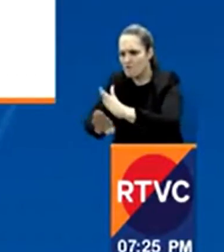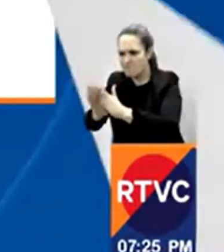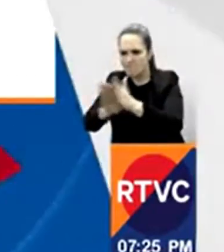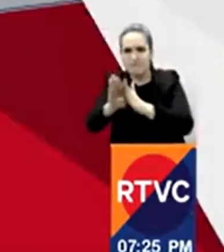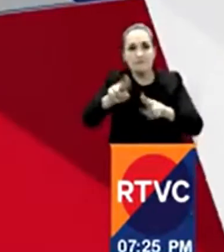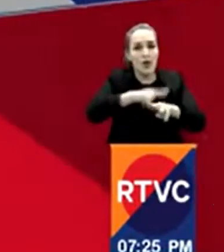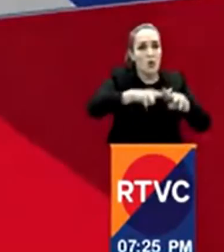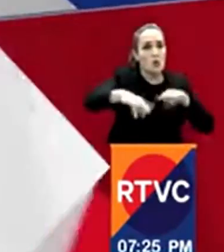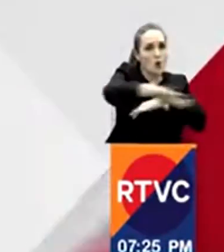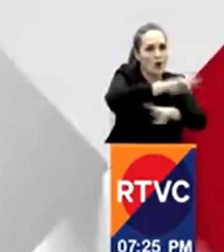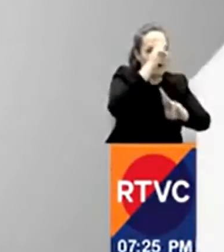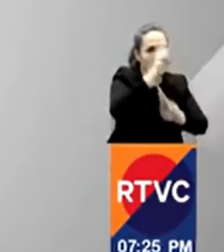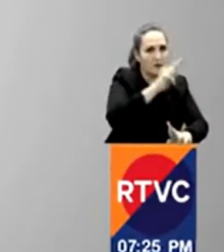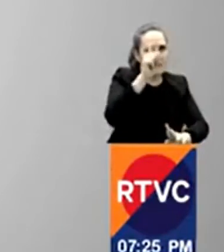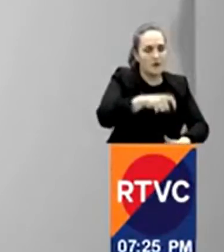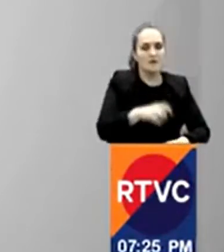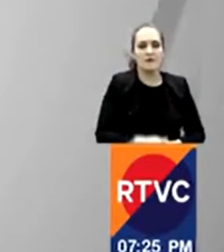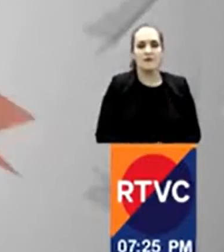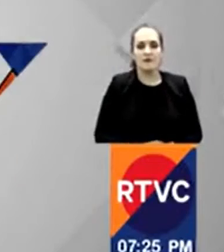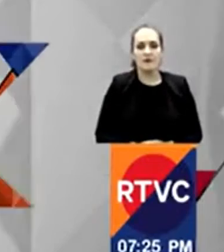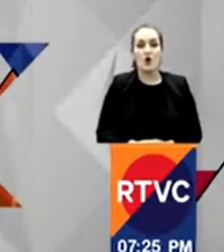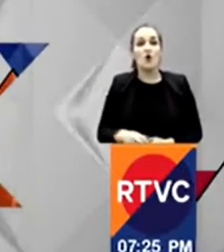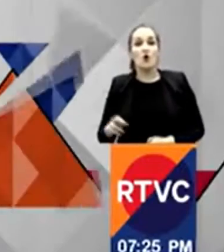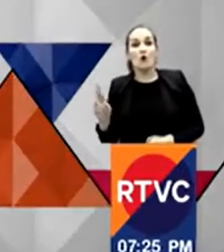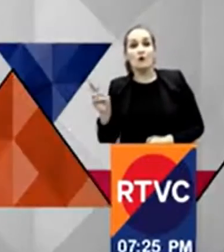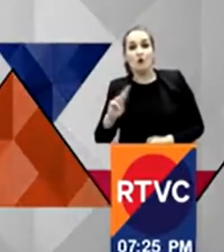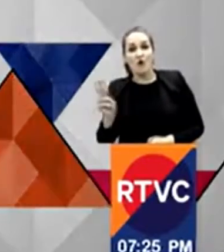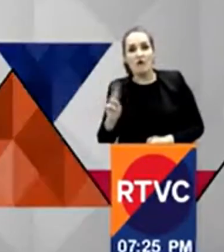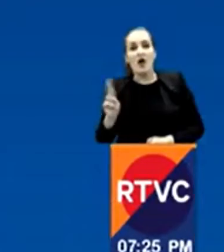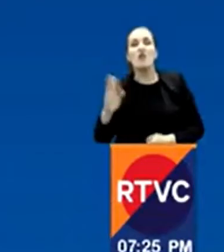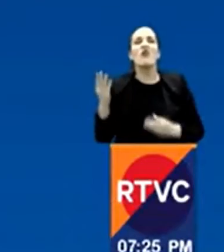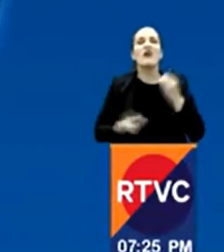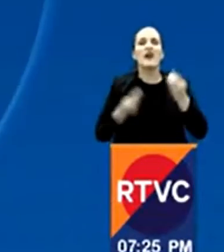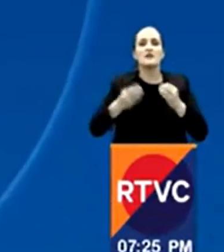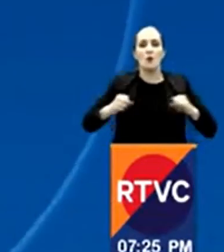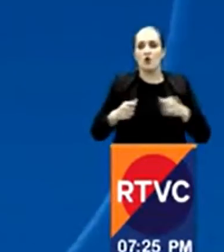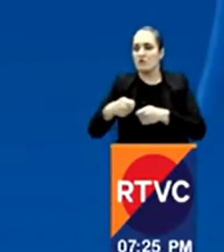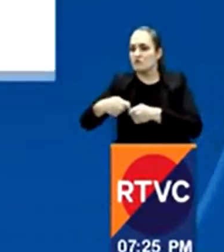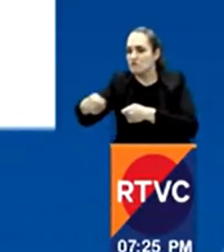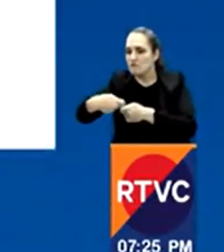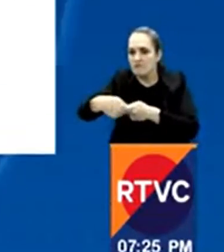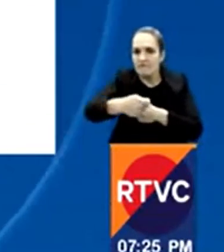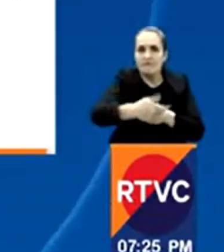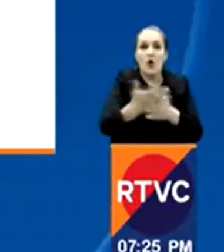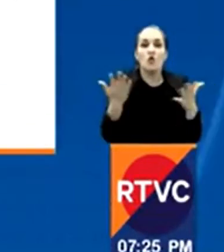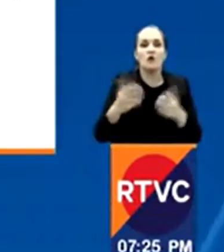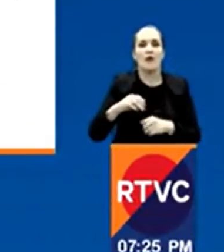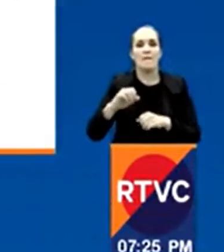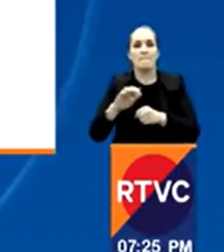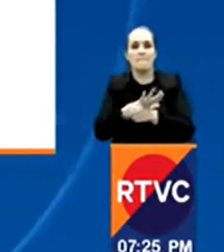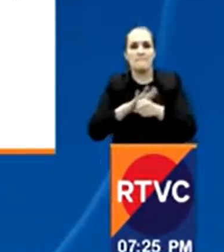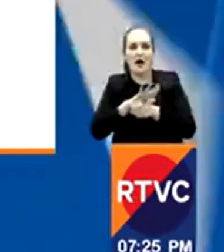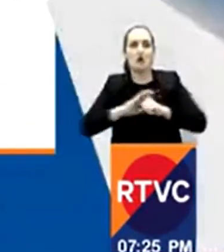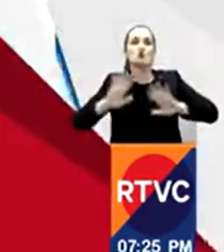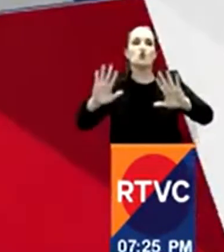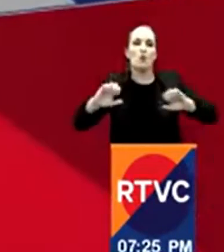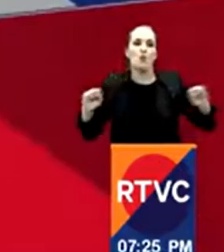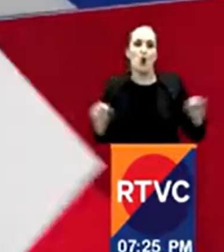ambiental. Jorge Robledo repartió volantes en Bogotá. Estuvimos en el barrio Venecia, en la localidad de